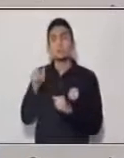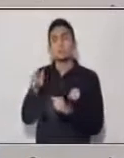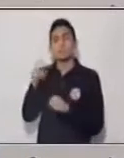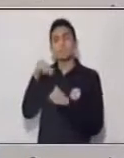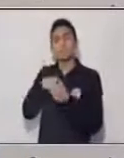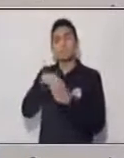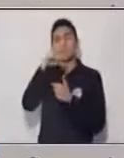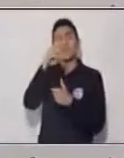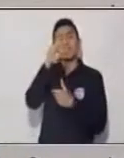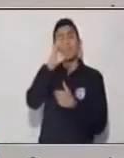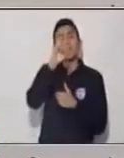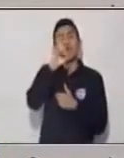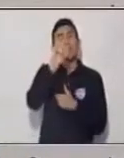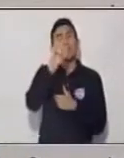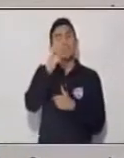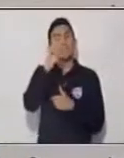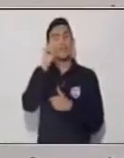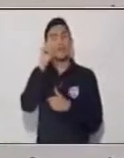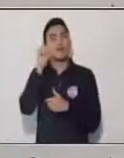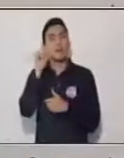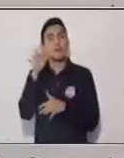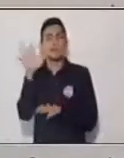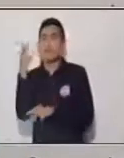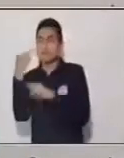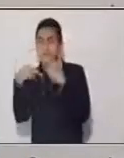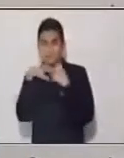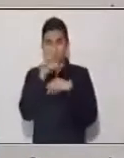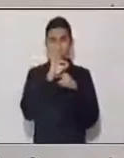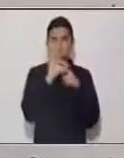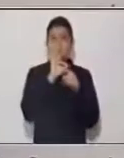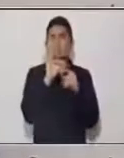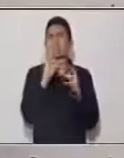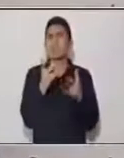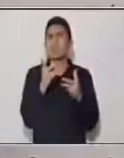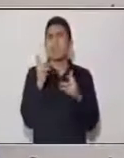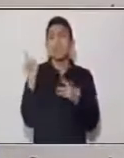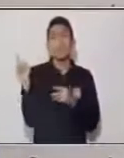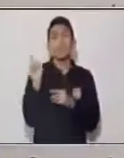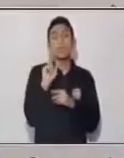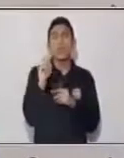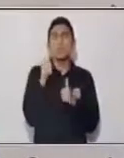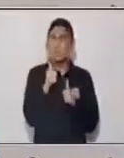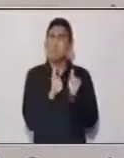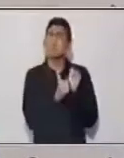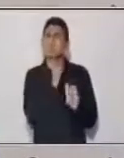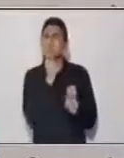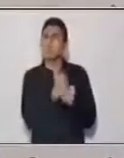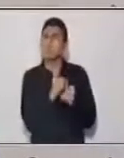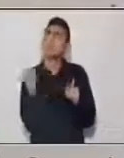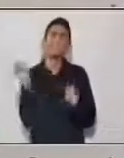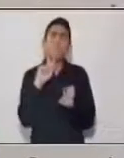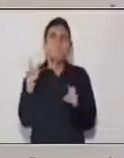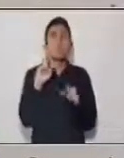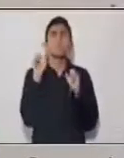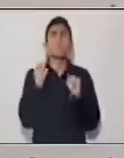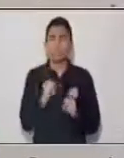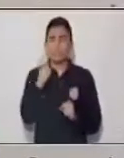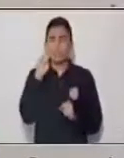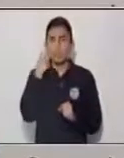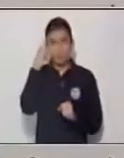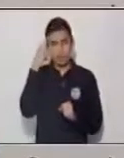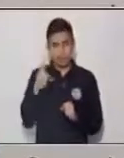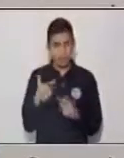esta derivada regresamos a nuestra función, no del todo a la misma forma, porque lo vamos a ver el día de